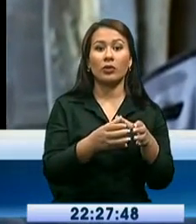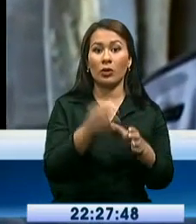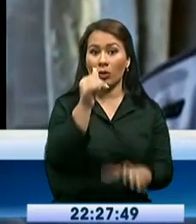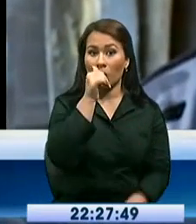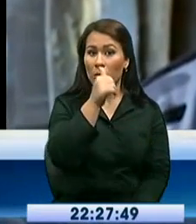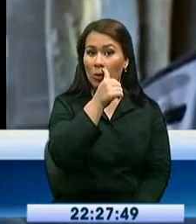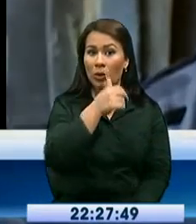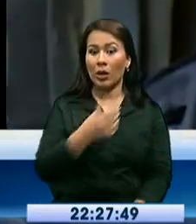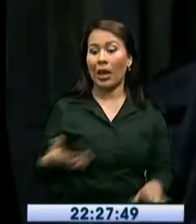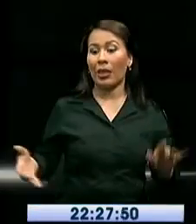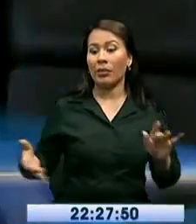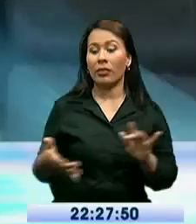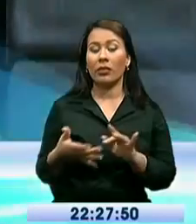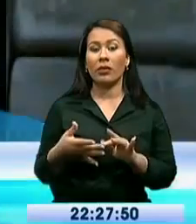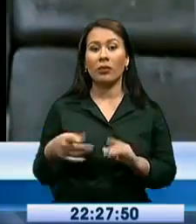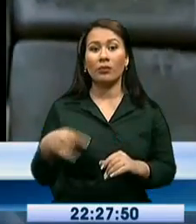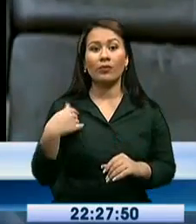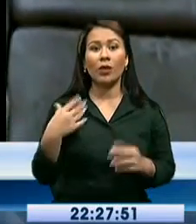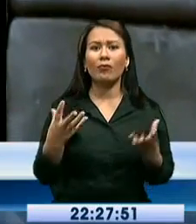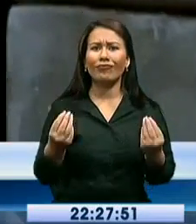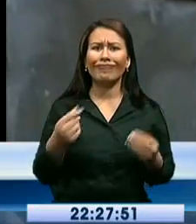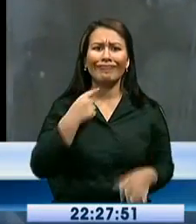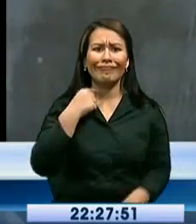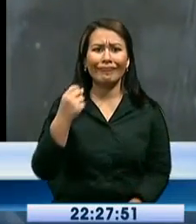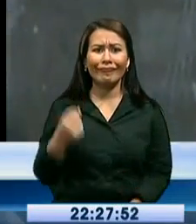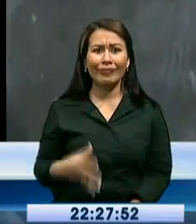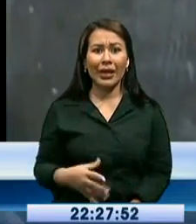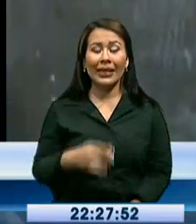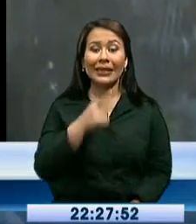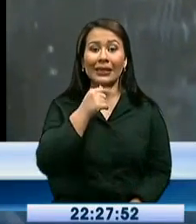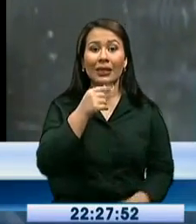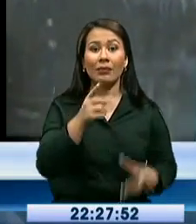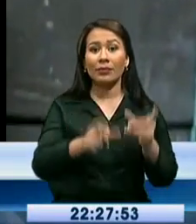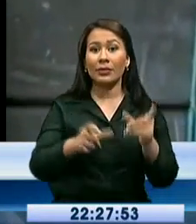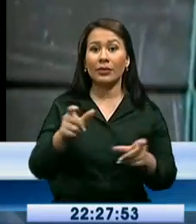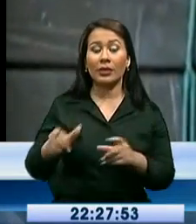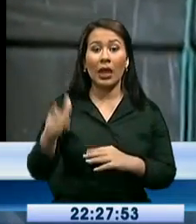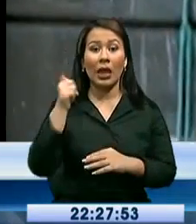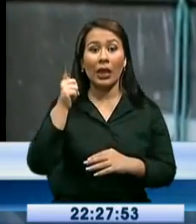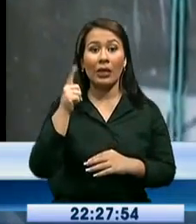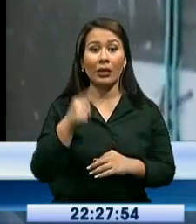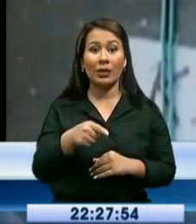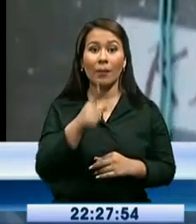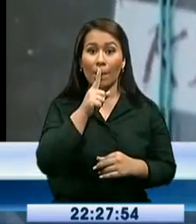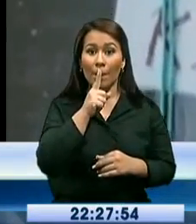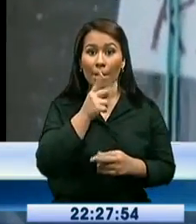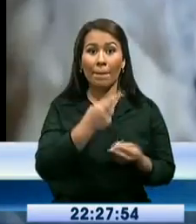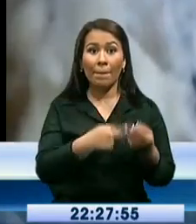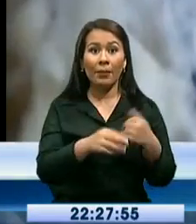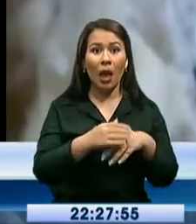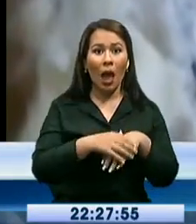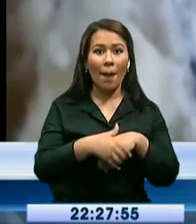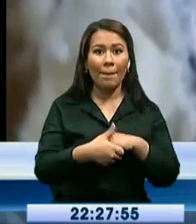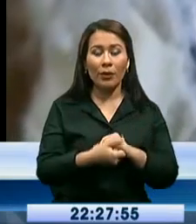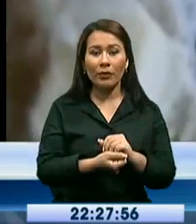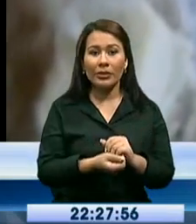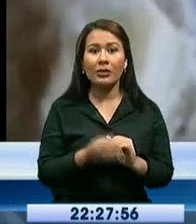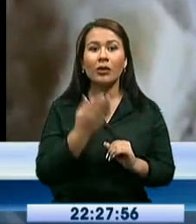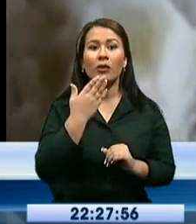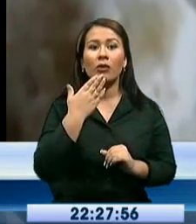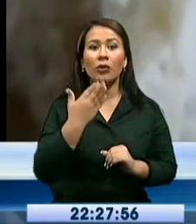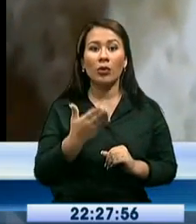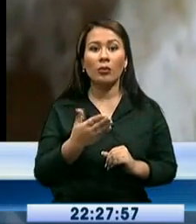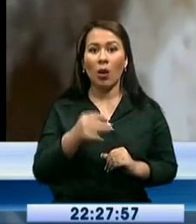delitos conexos que este conlleva. Millonaria pérdida para las organizaciones narcodelictivas, que aprovechando la serie de pasos clandestinos,